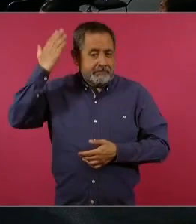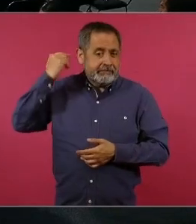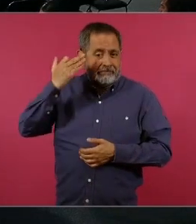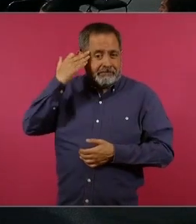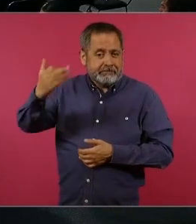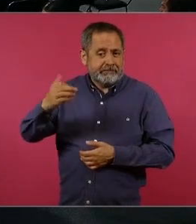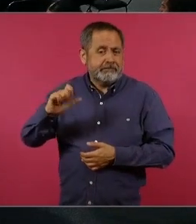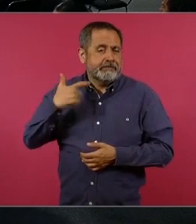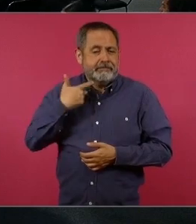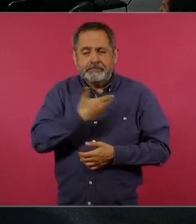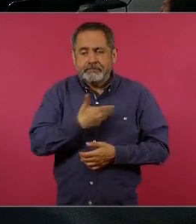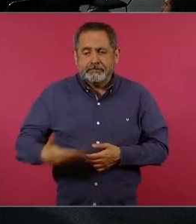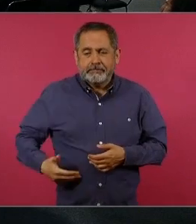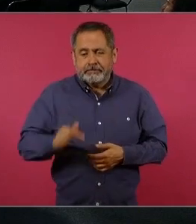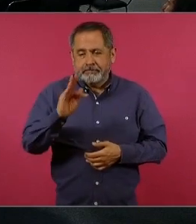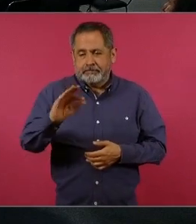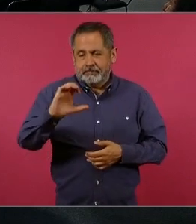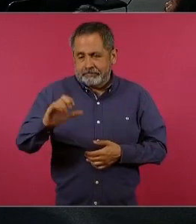¿O con Fox?